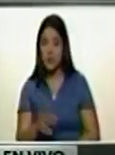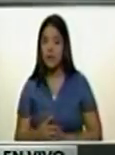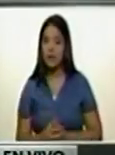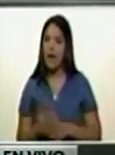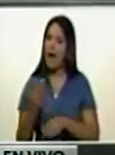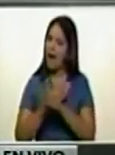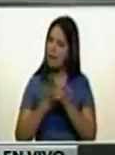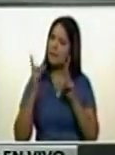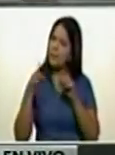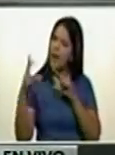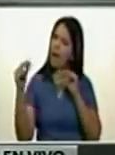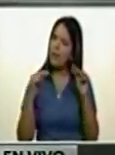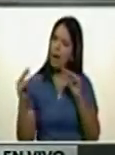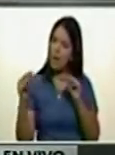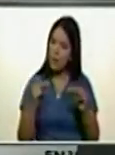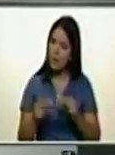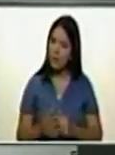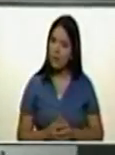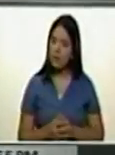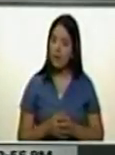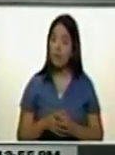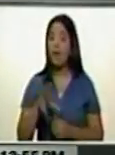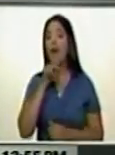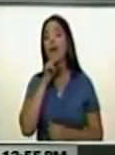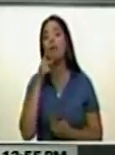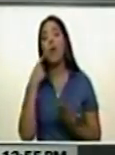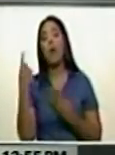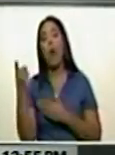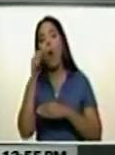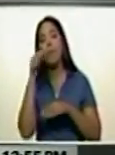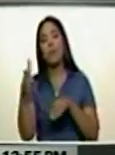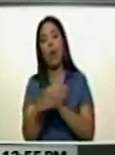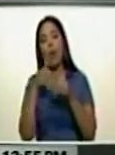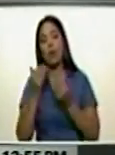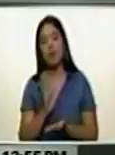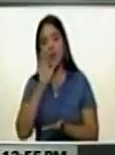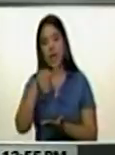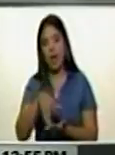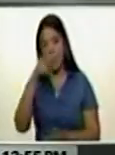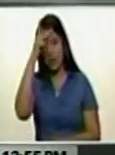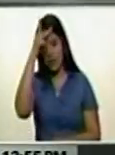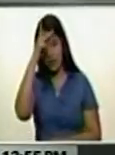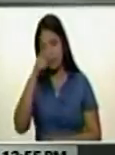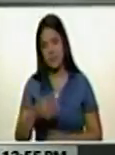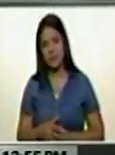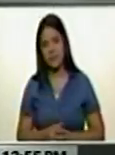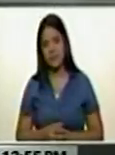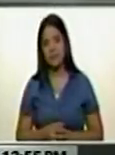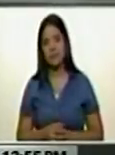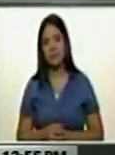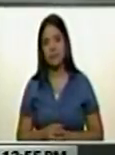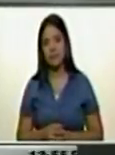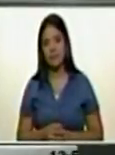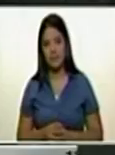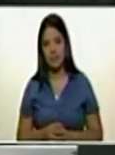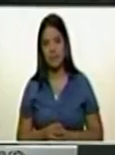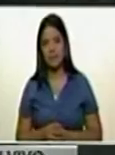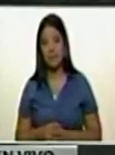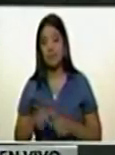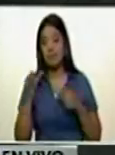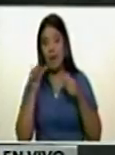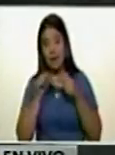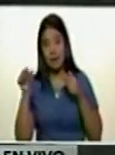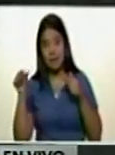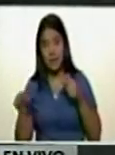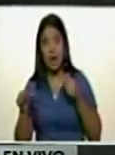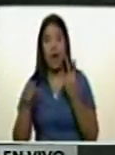Conversábamos también para darle la palabra al gobernador del estado de Aragua, Tarek El Aissami. Esta semana ha